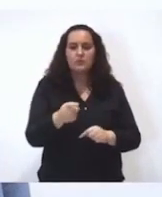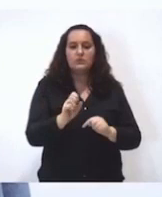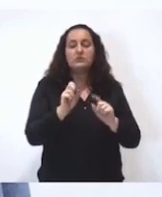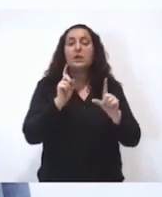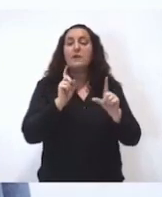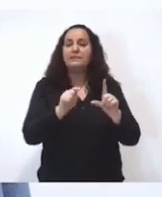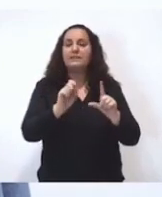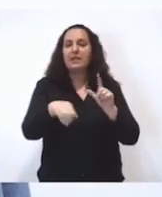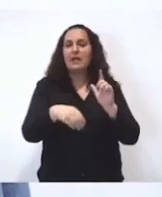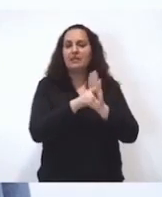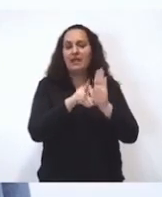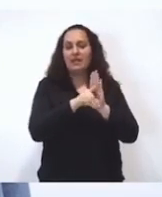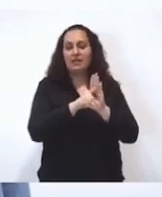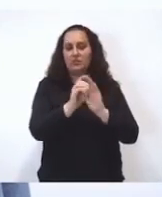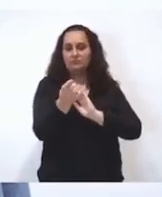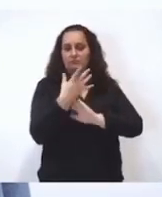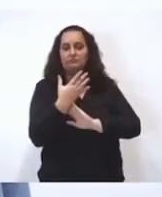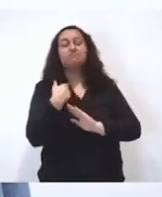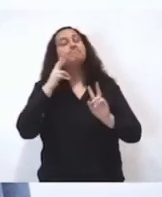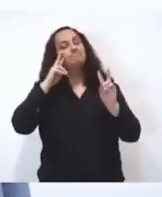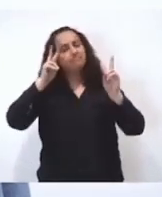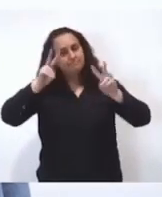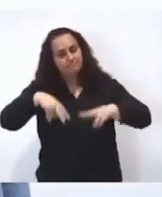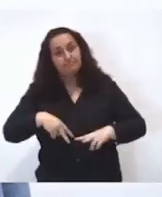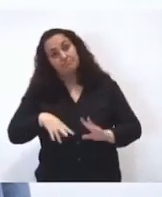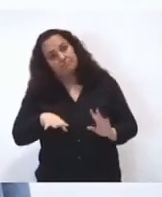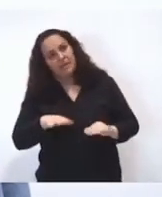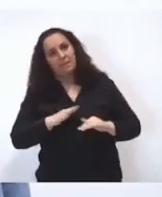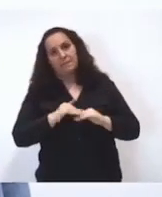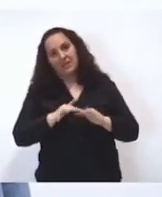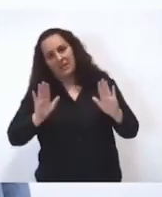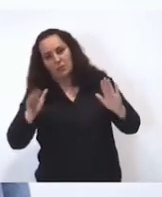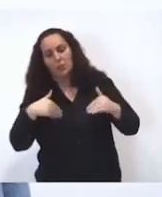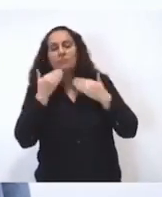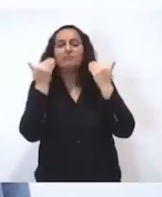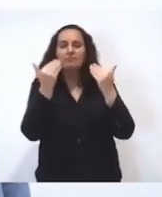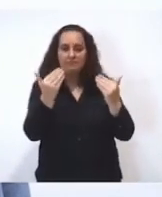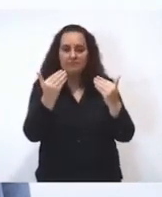descargar los decretos. Pues lo reconozco, menos es nada, y lo quiero agradecer a